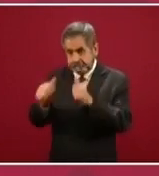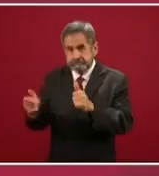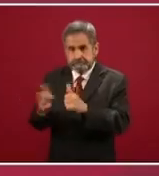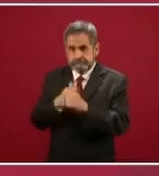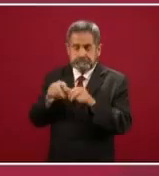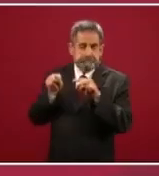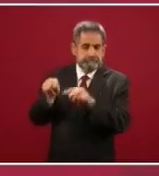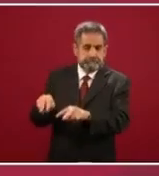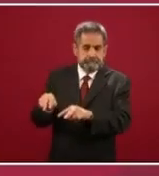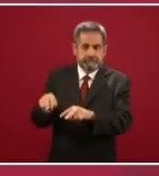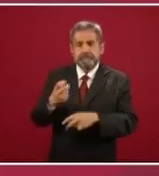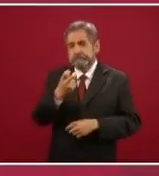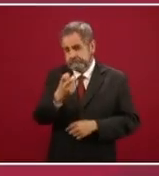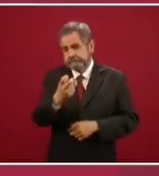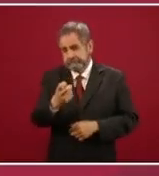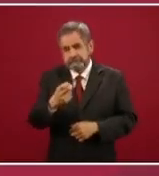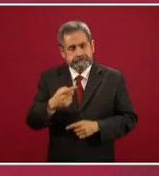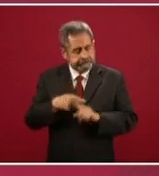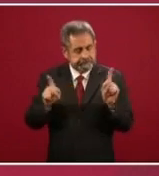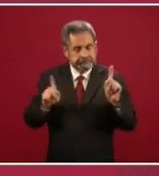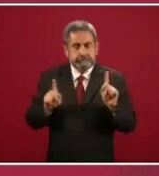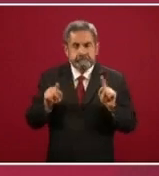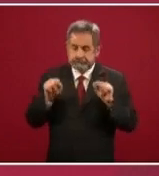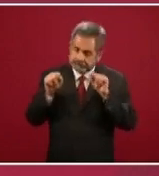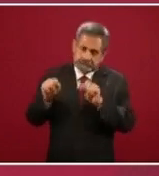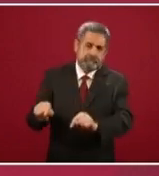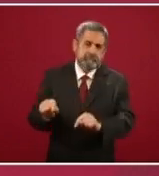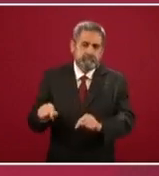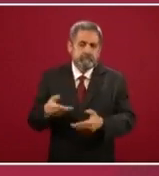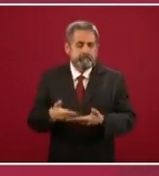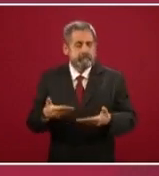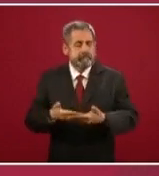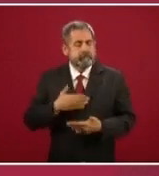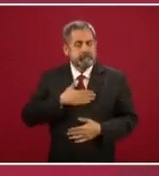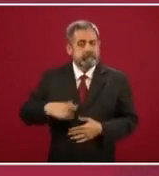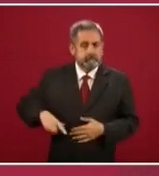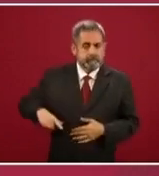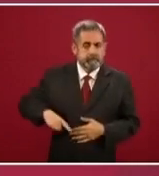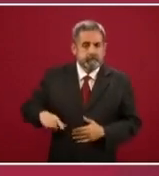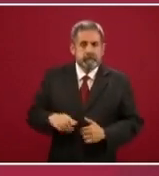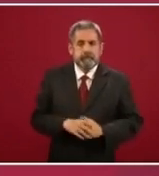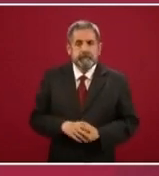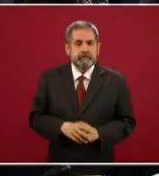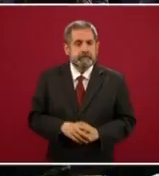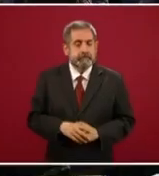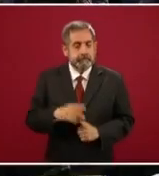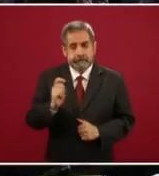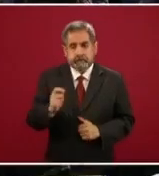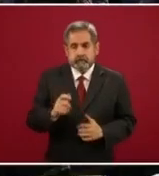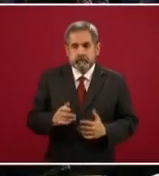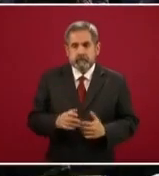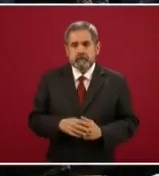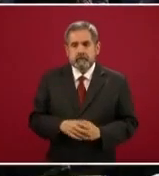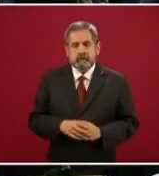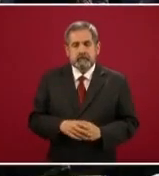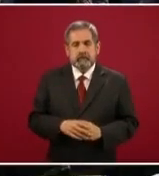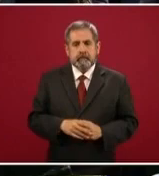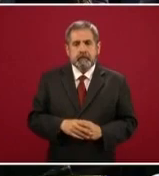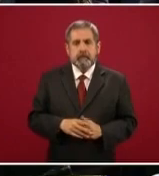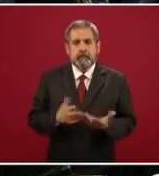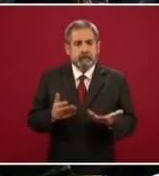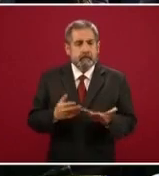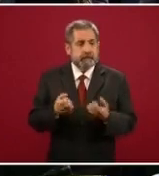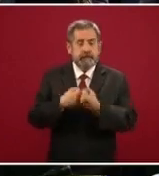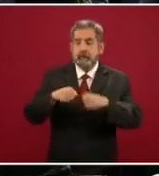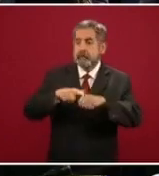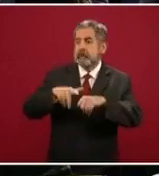son los distintivos de este gobierno. Entonces, en lo